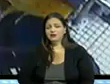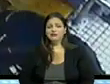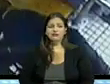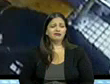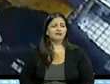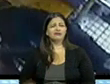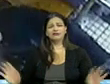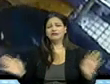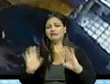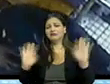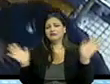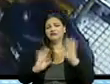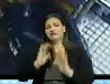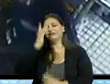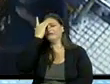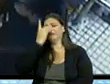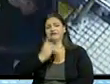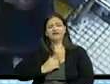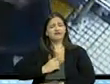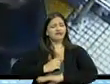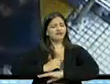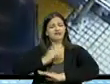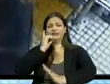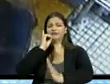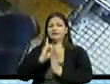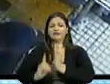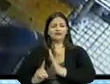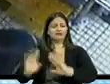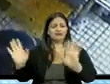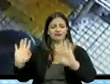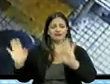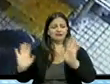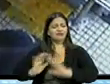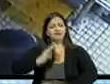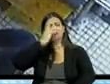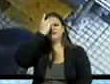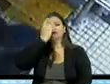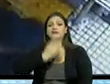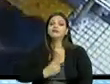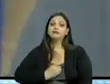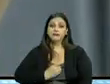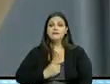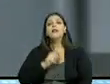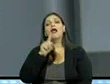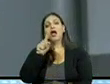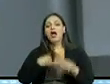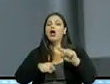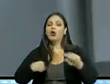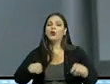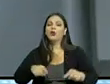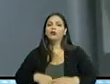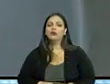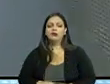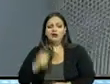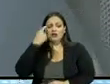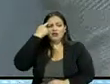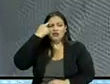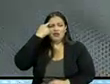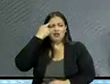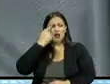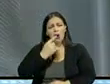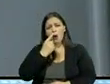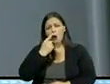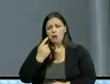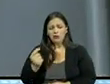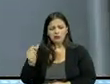¿sabes qué? Ya, ¿para qué voy a hacer este trámite? ¿Para qué? Si igual recuerdo, esta situación negativa, tengo este proceso que es muy